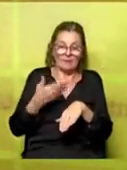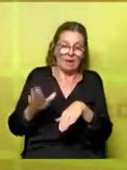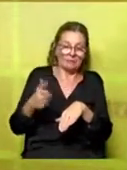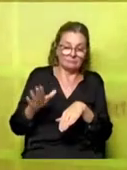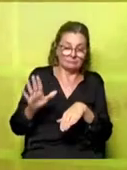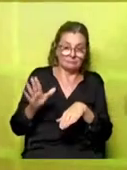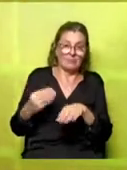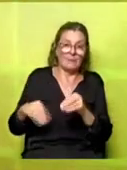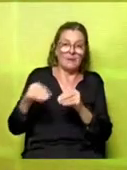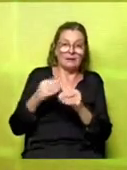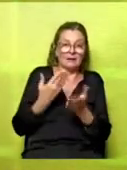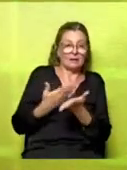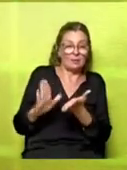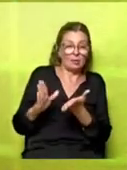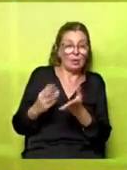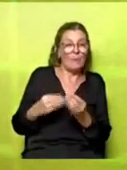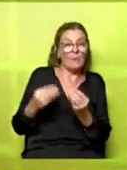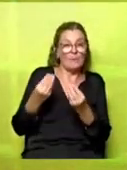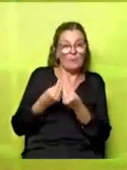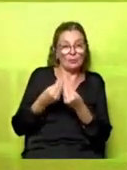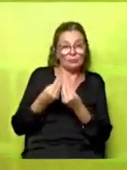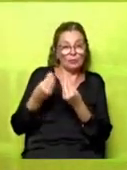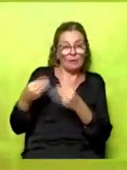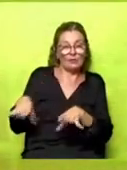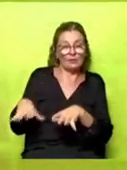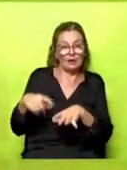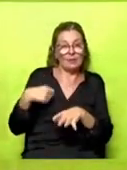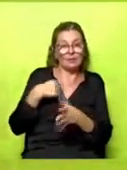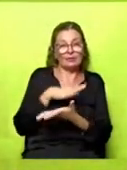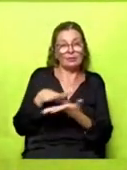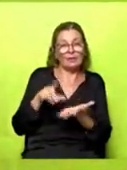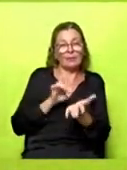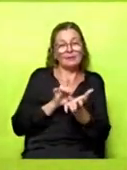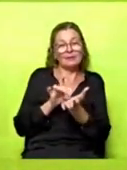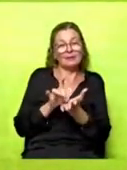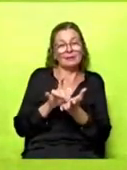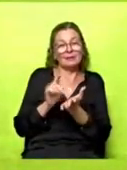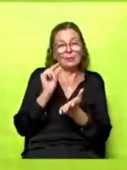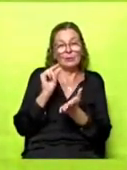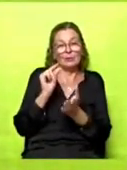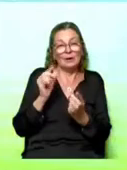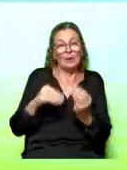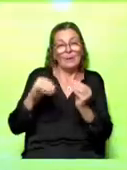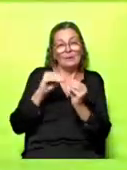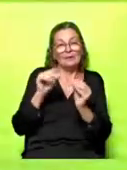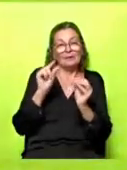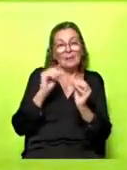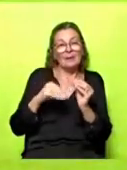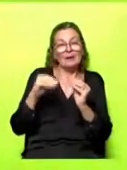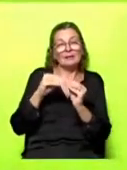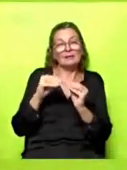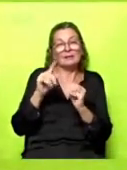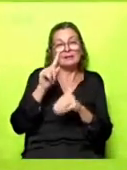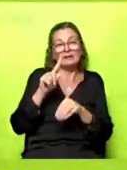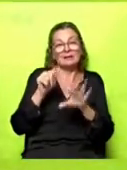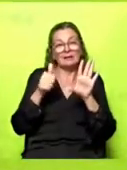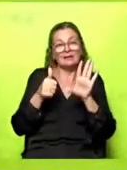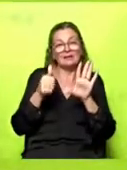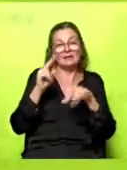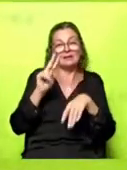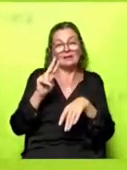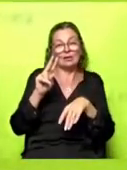las que estamos excluidas, las que estamos abandonadas por esta sociedad, por este sistema. Espera, una cosita más. De las